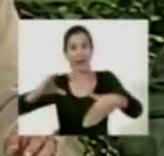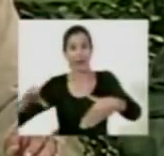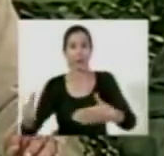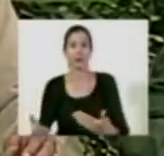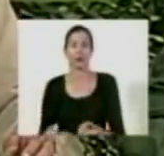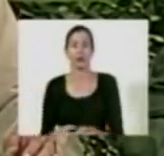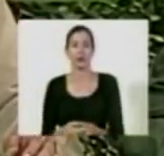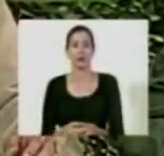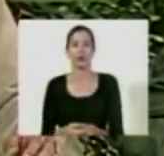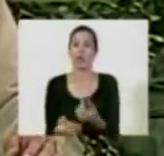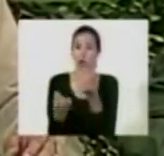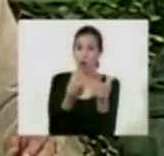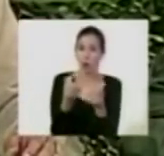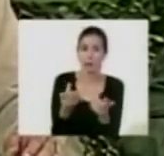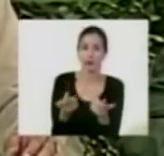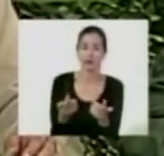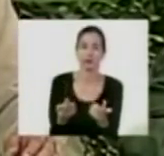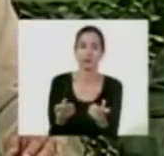económica,